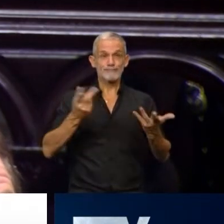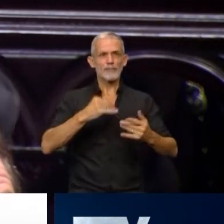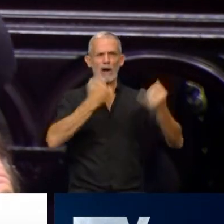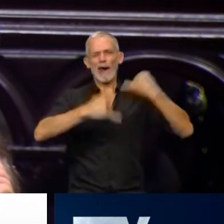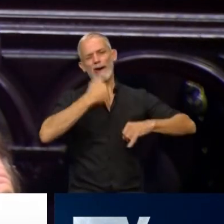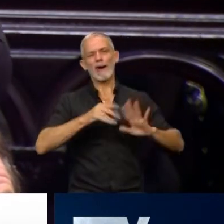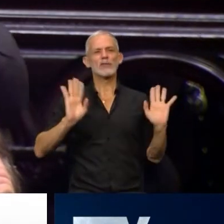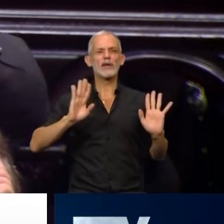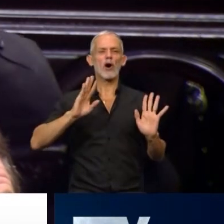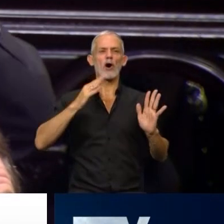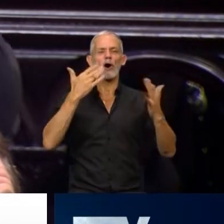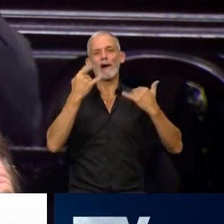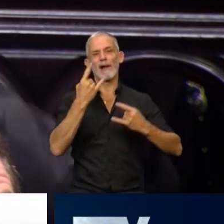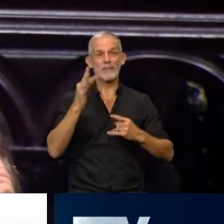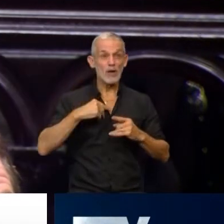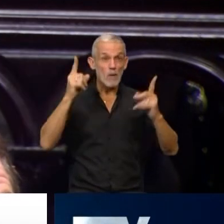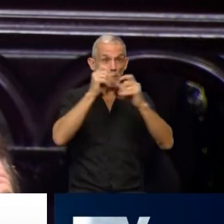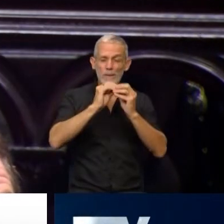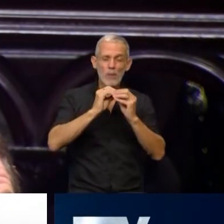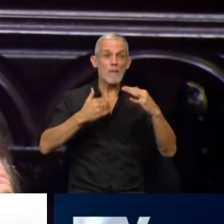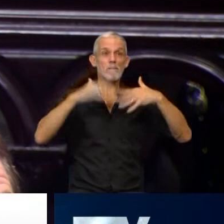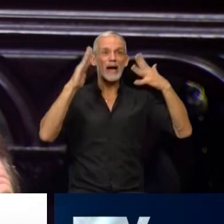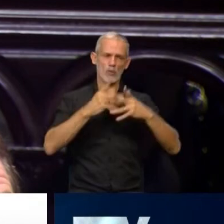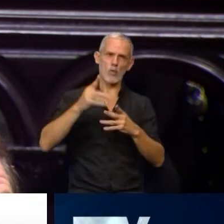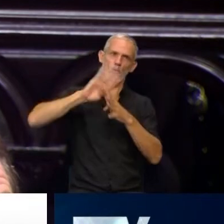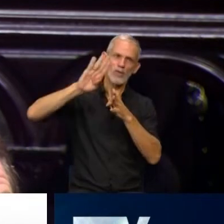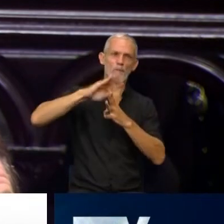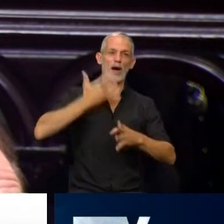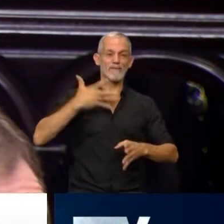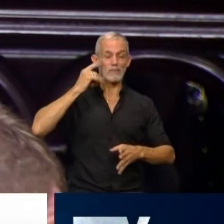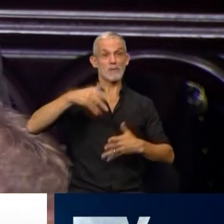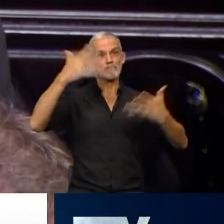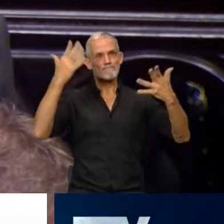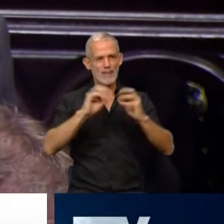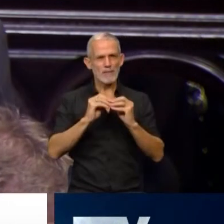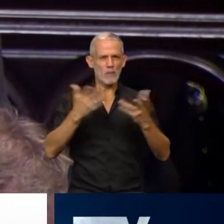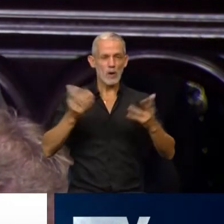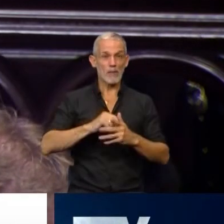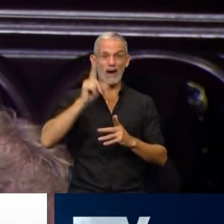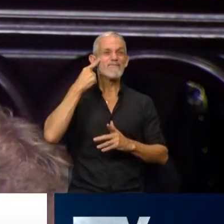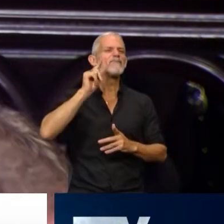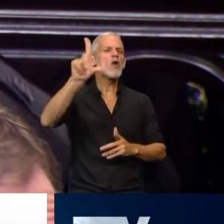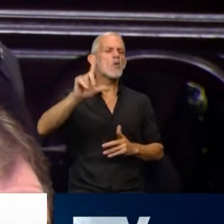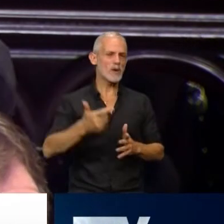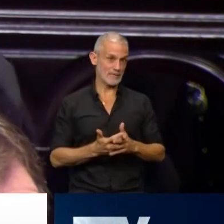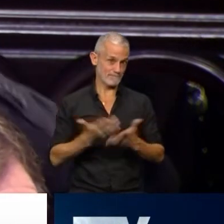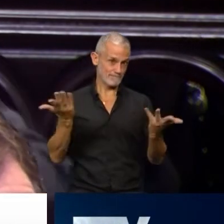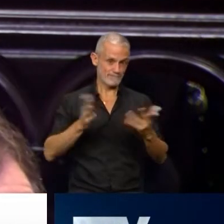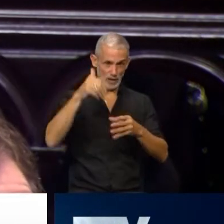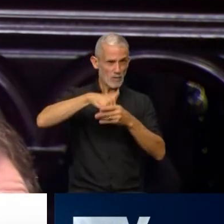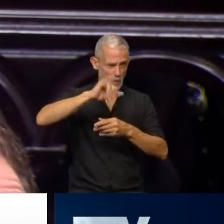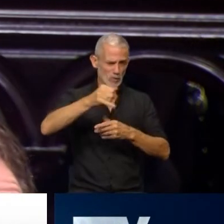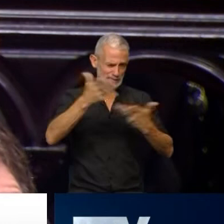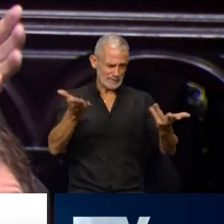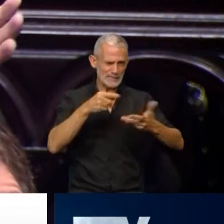dijo, ahora se nos dice que el gran problema es la deuda con el Fondo Monetario Internacional. Vamos a ver qué pasa este lunes, ahora que vamos a avalar